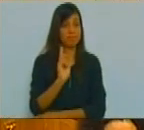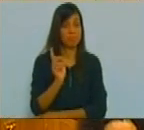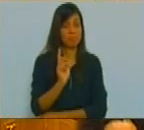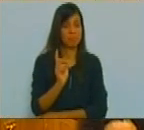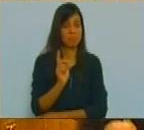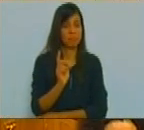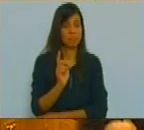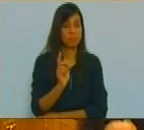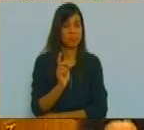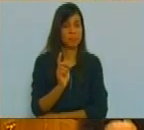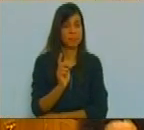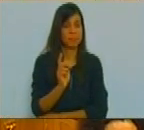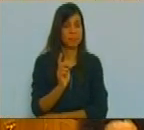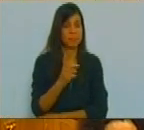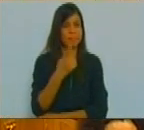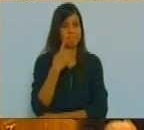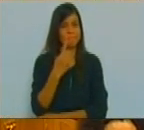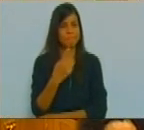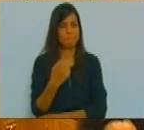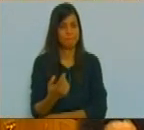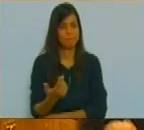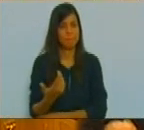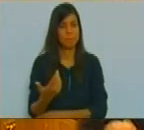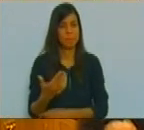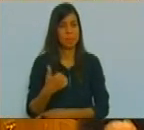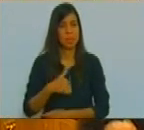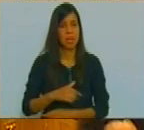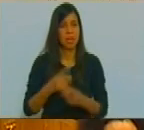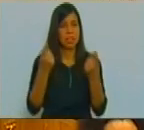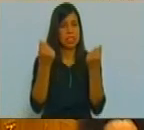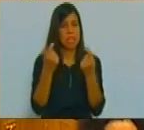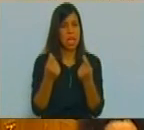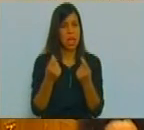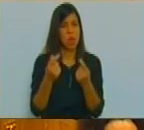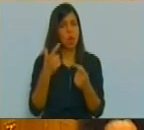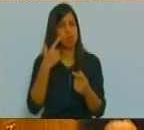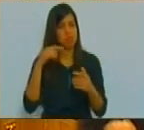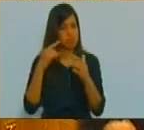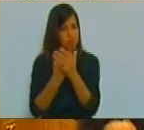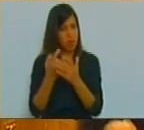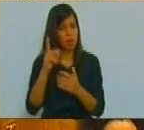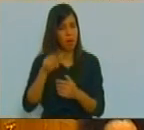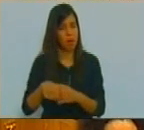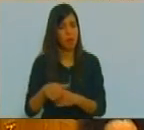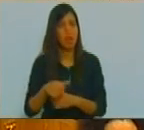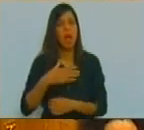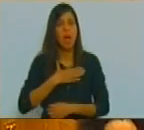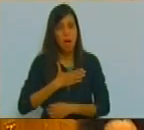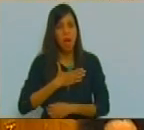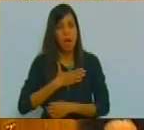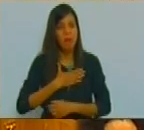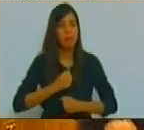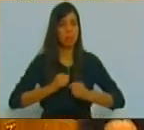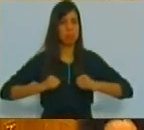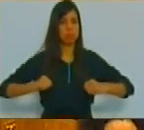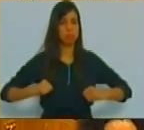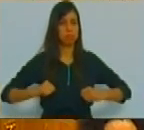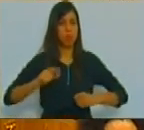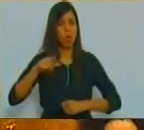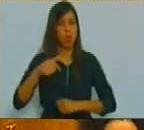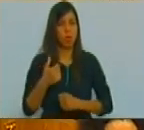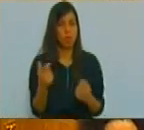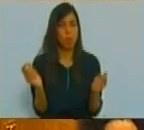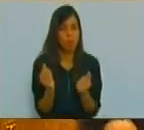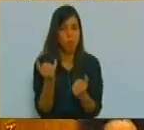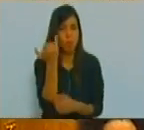si hay algo que deja rastro en esta vida es la plata labor dura y la tos es